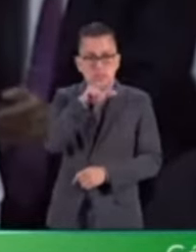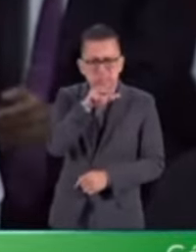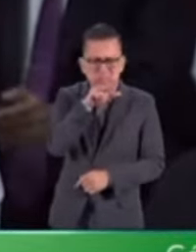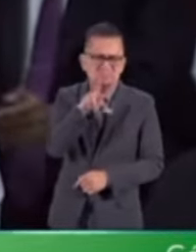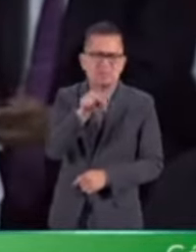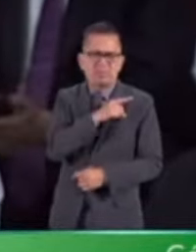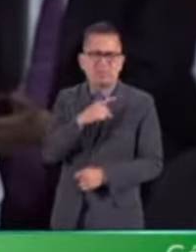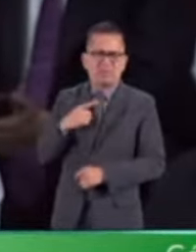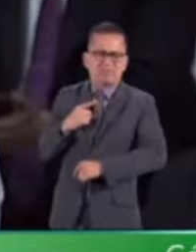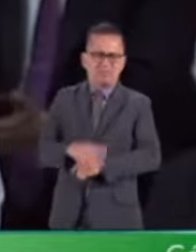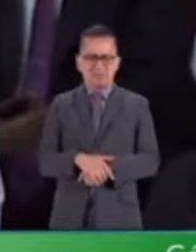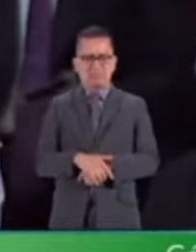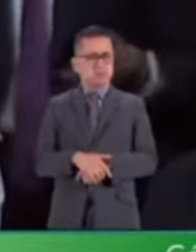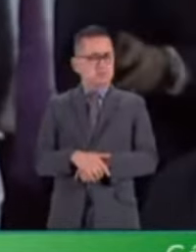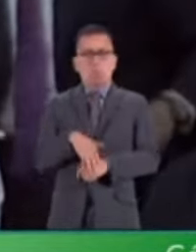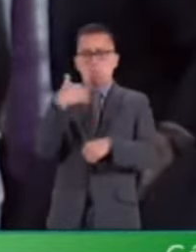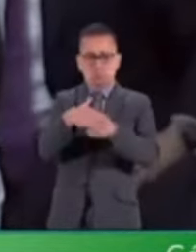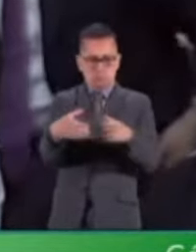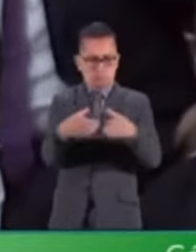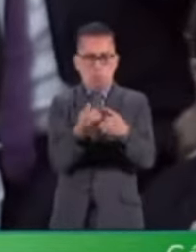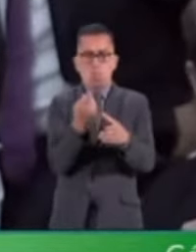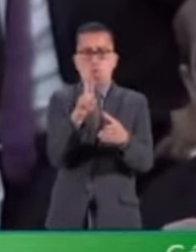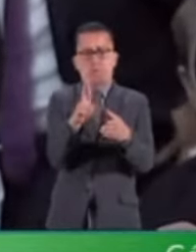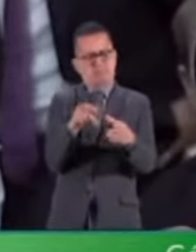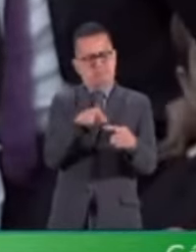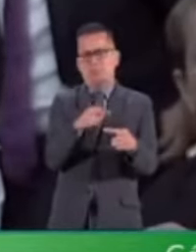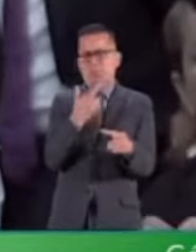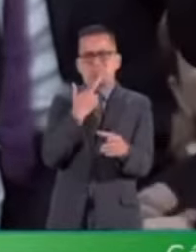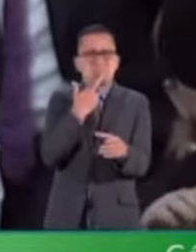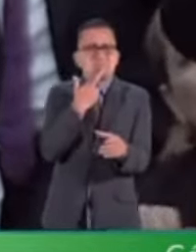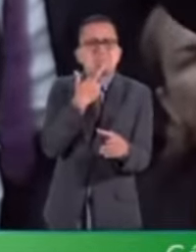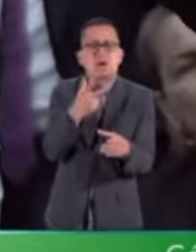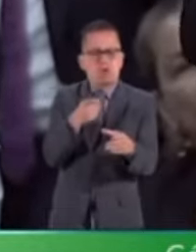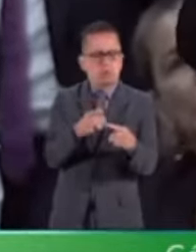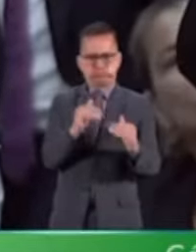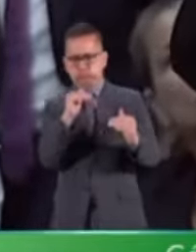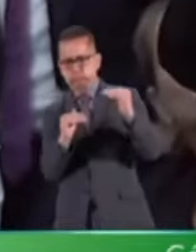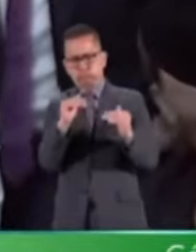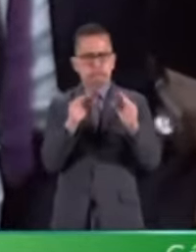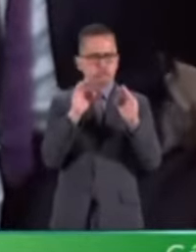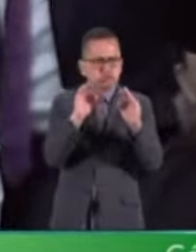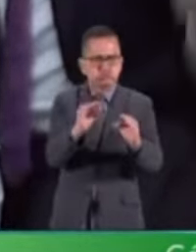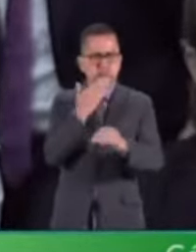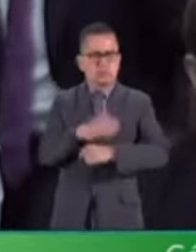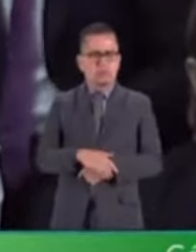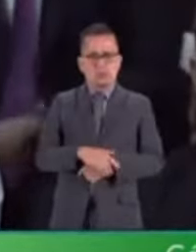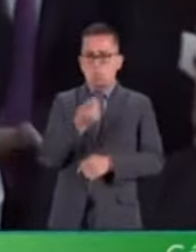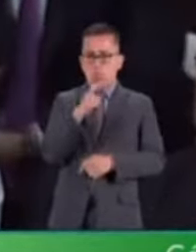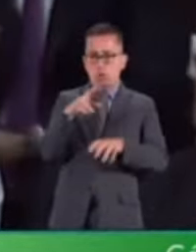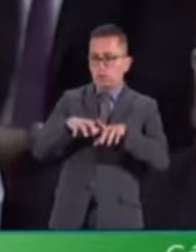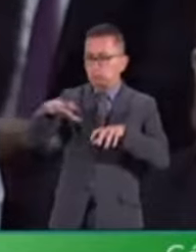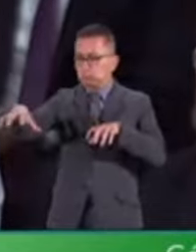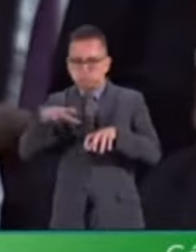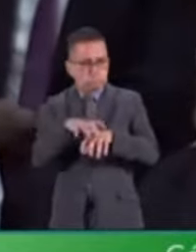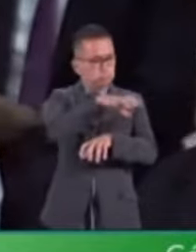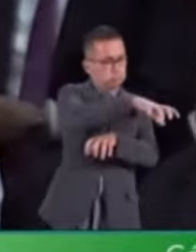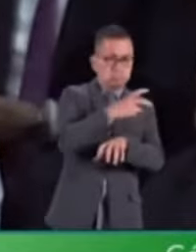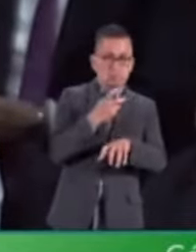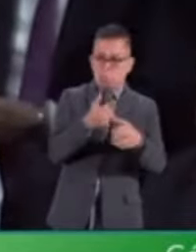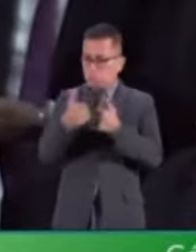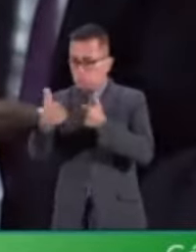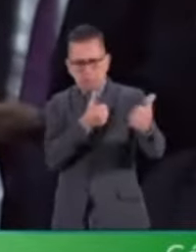mejor poder, un poder equilibrador, una auténtica división de poderes. Y por